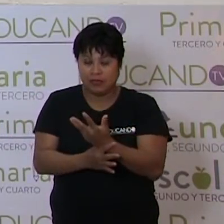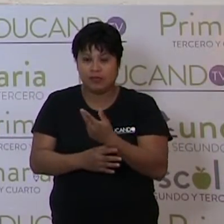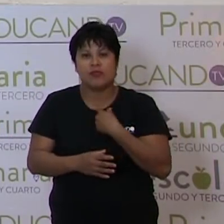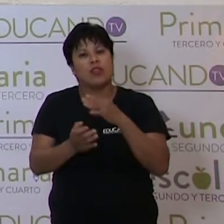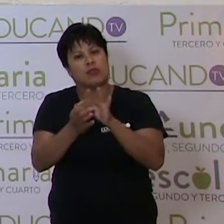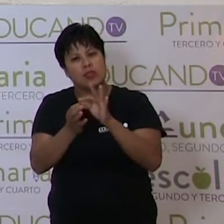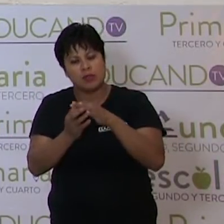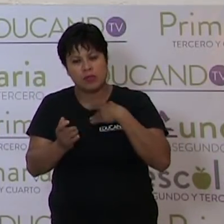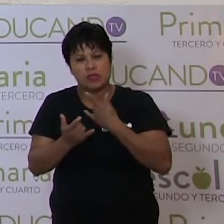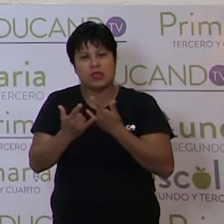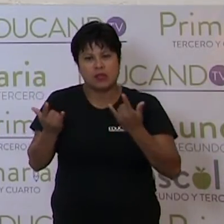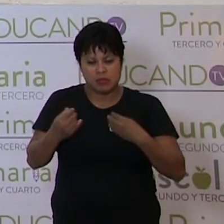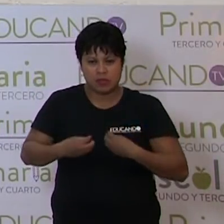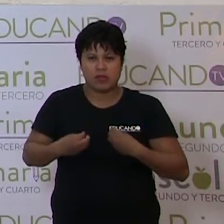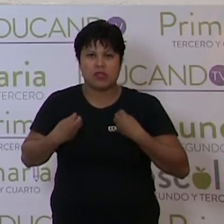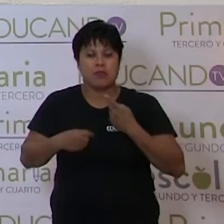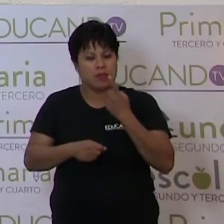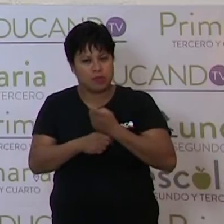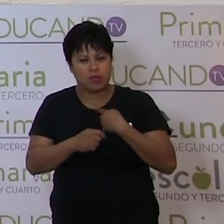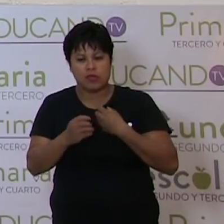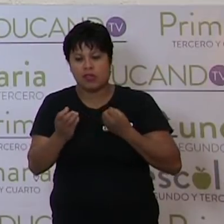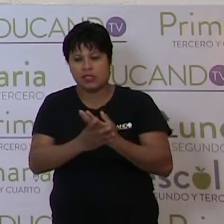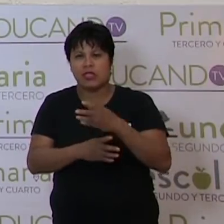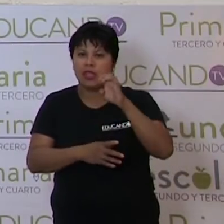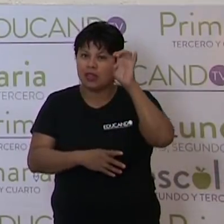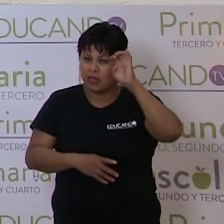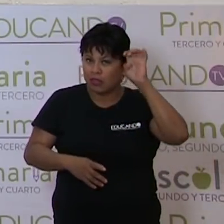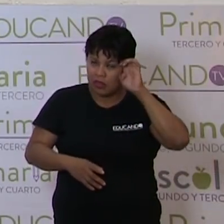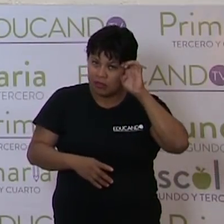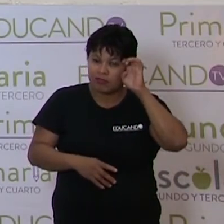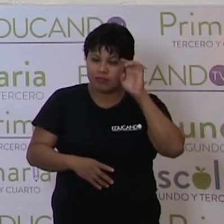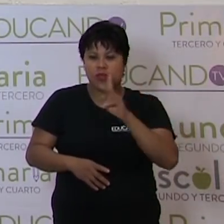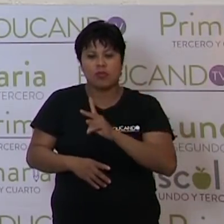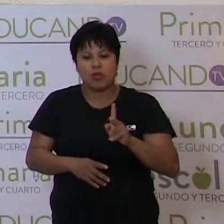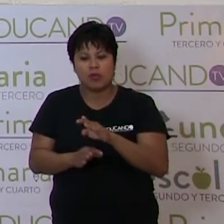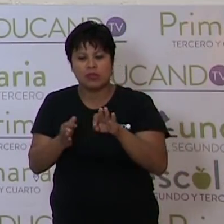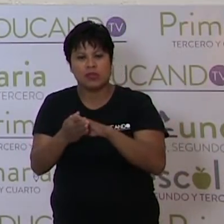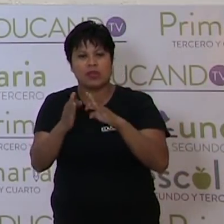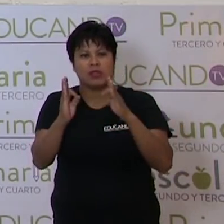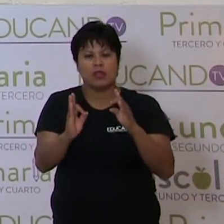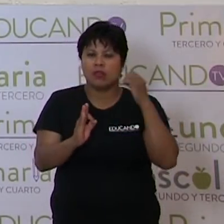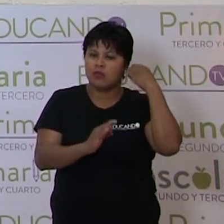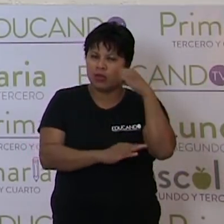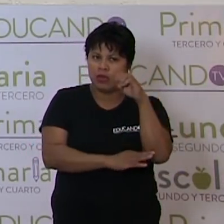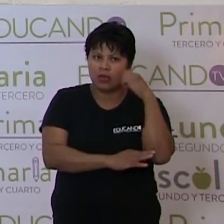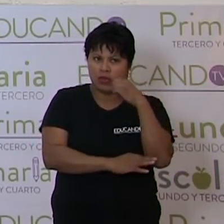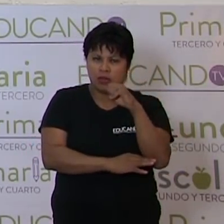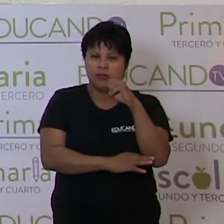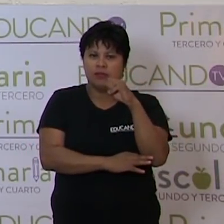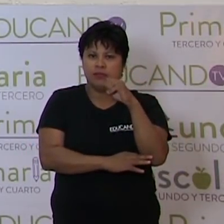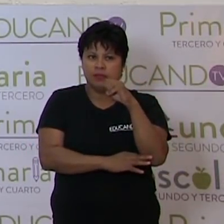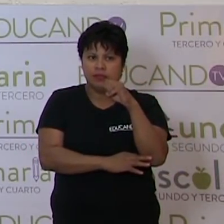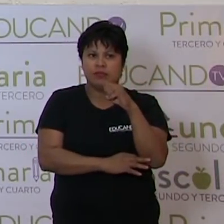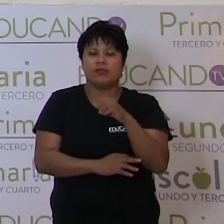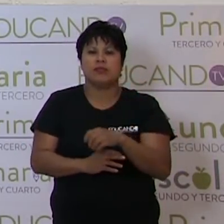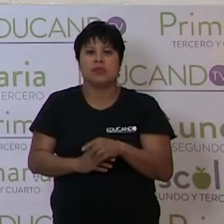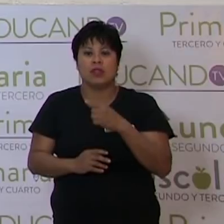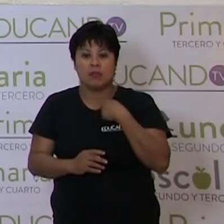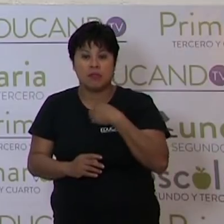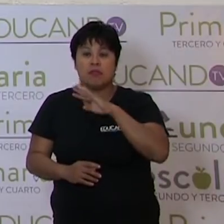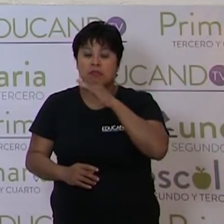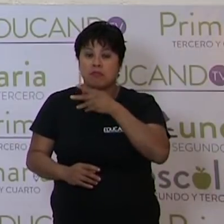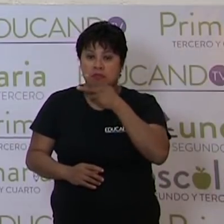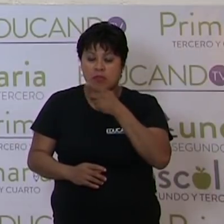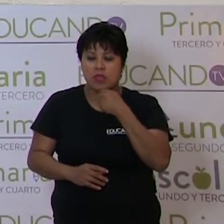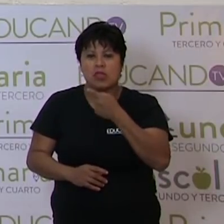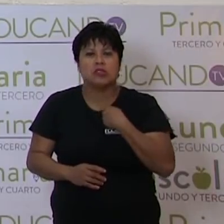les voy a contar la historia de mi vida. Primero, yo nací en San Pablo Etla, un pueblo cercano a la ciudad de Oaxaca. Dicen mis papás